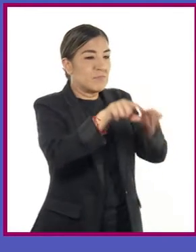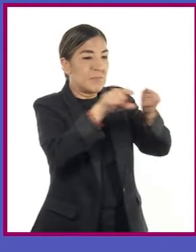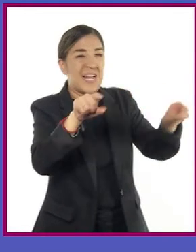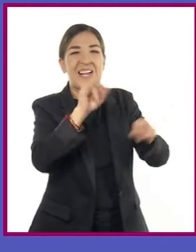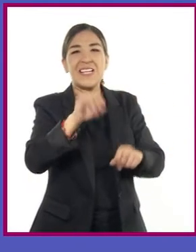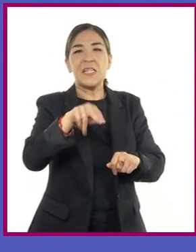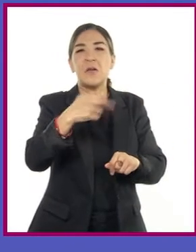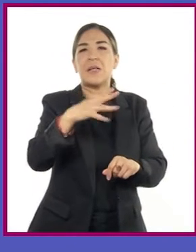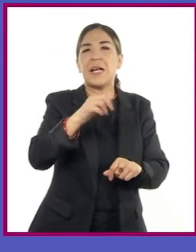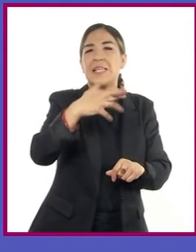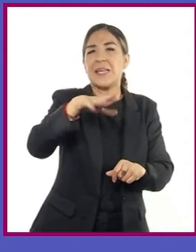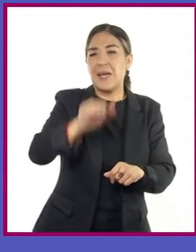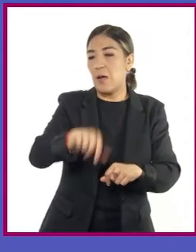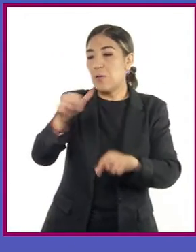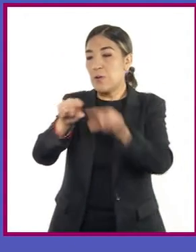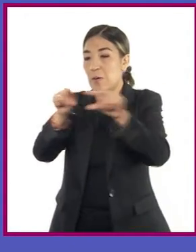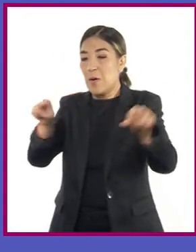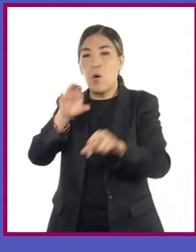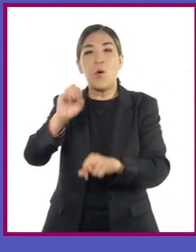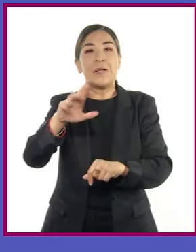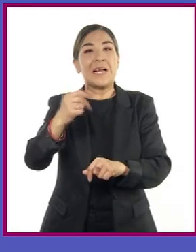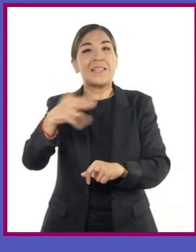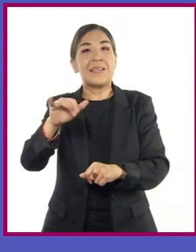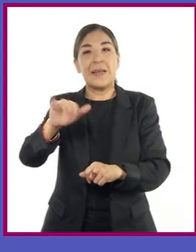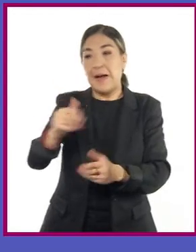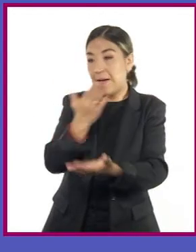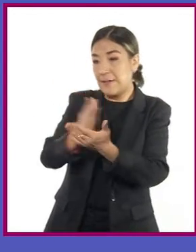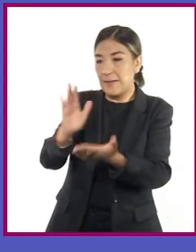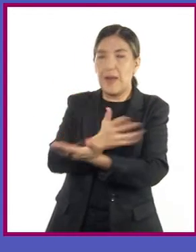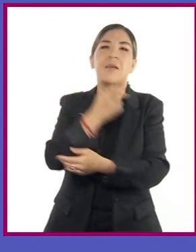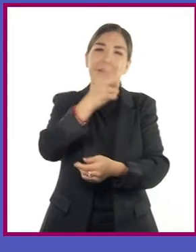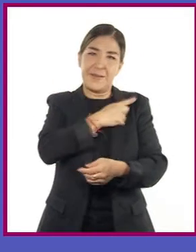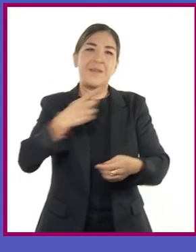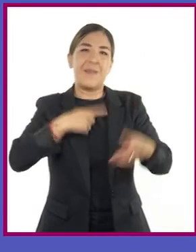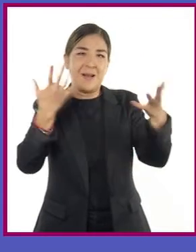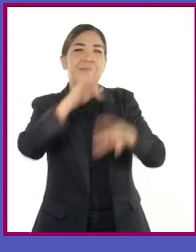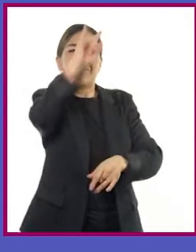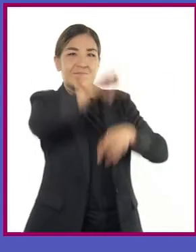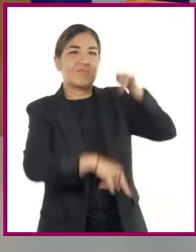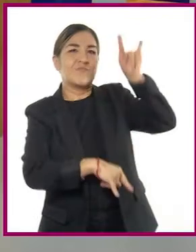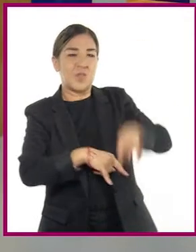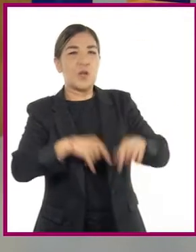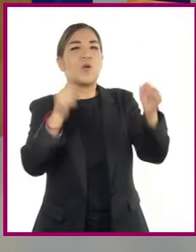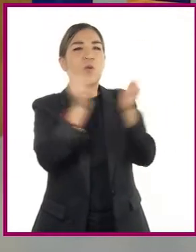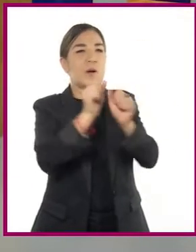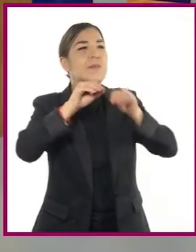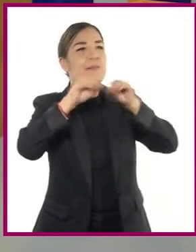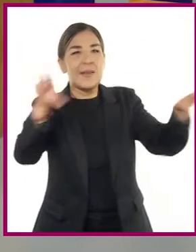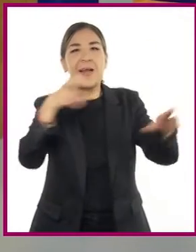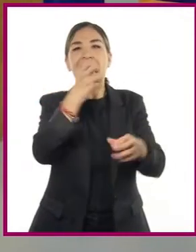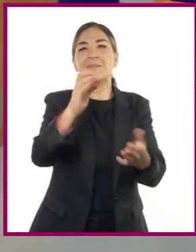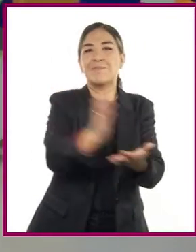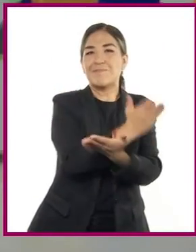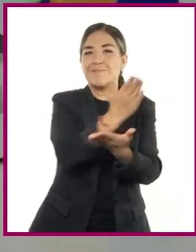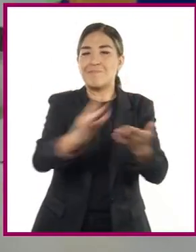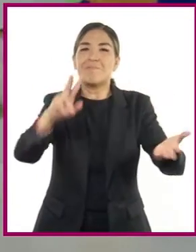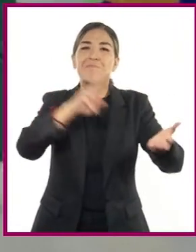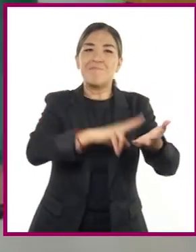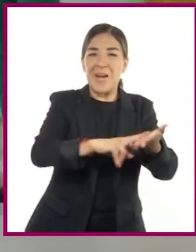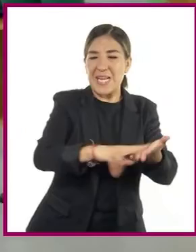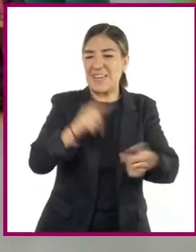a solucionarlo elaborando carteles informativos y pegándolos en los contenedores. Claro, suena muy